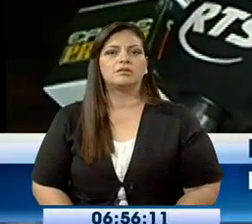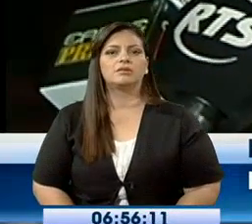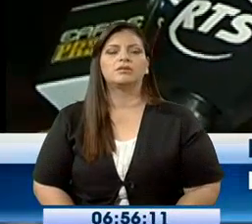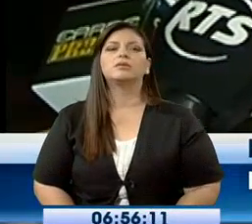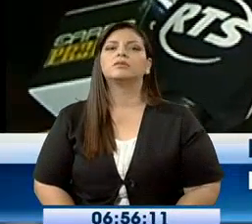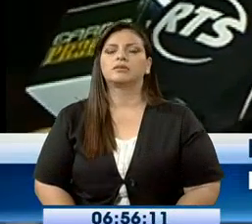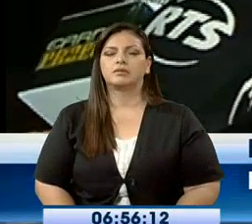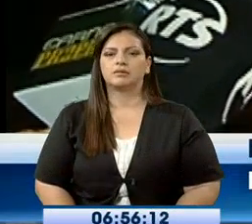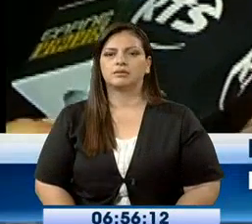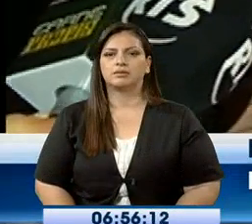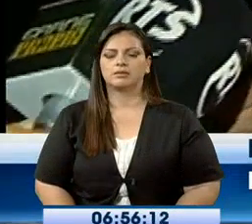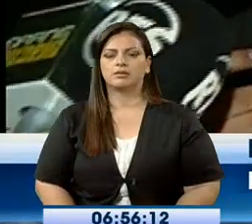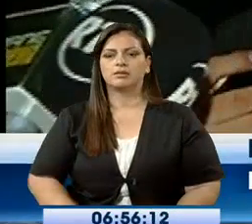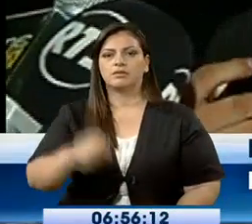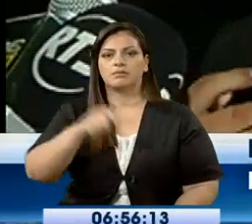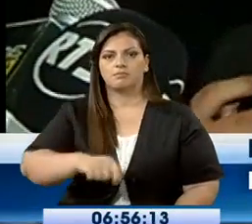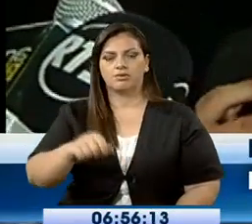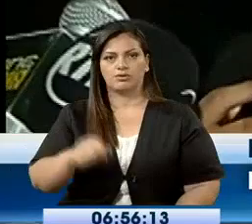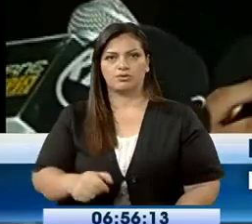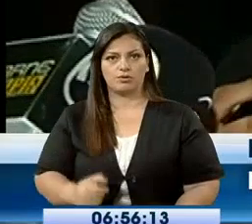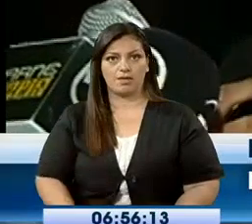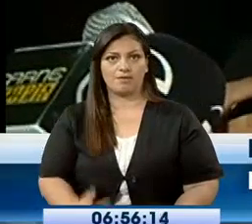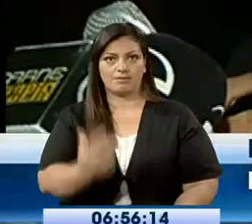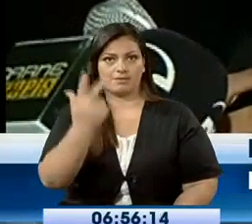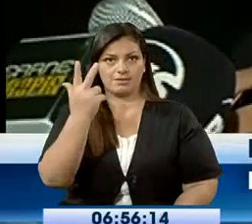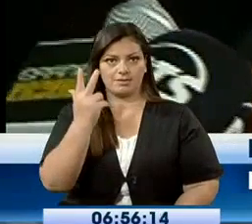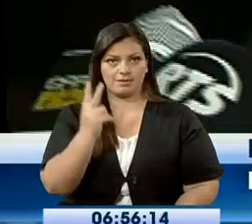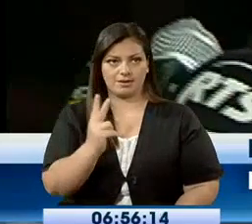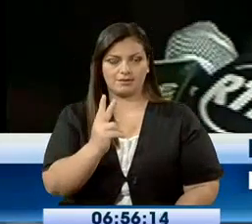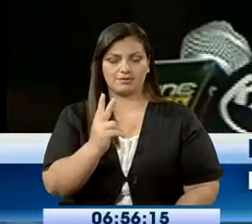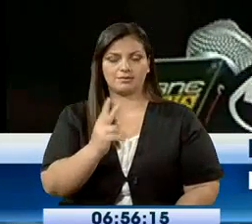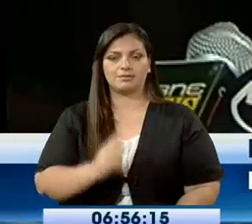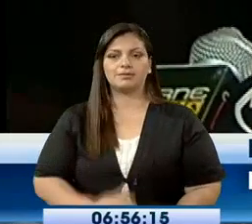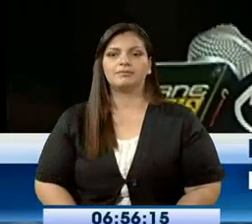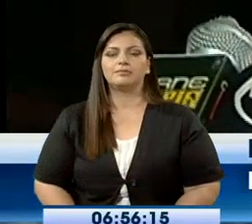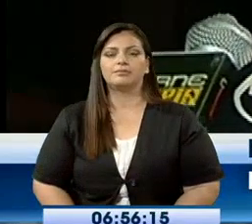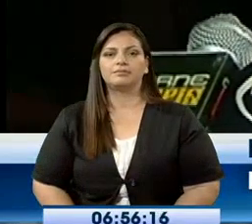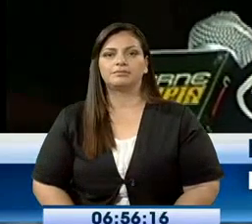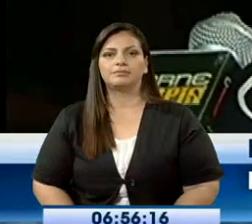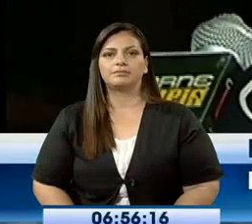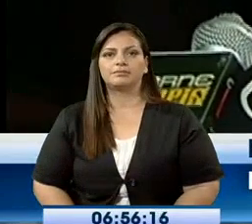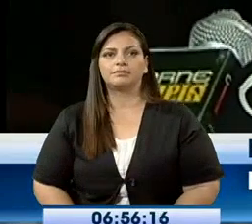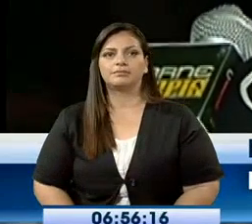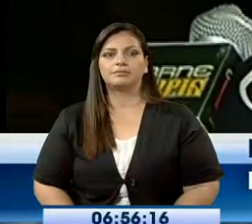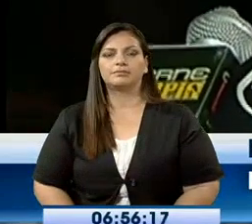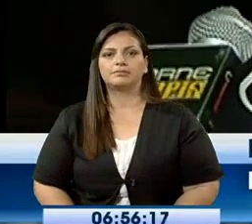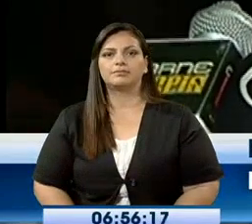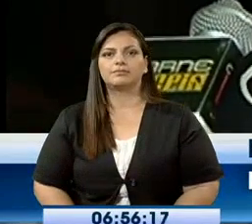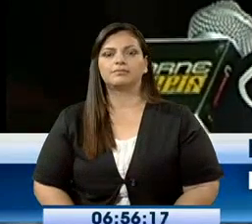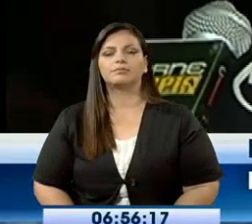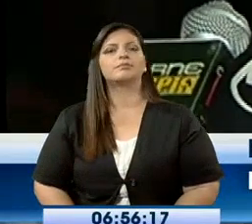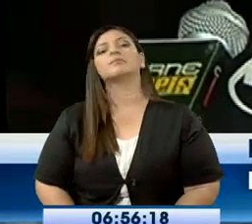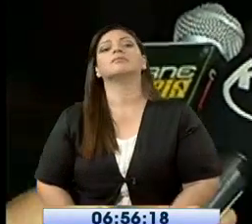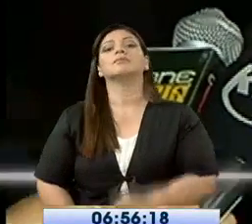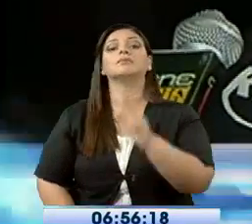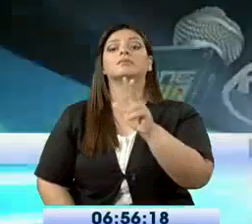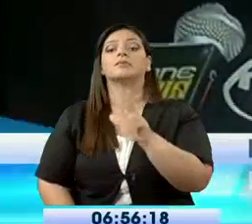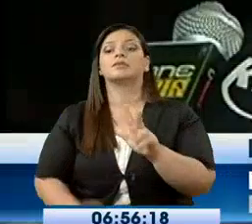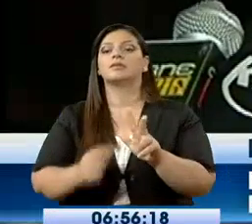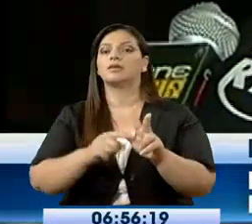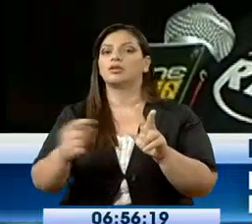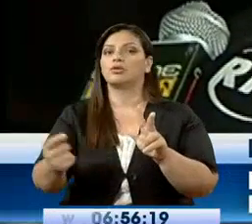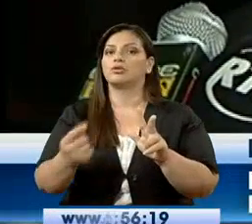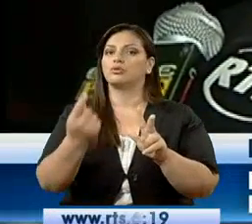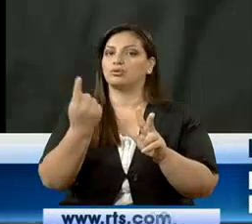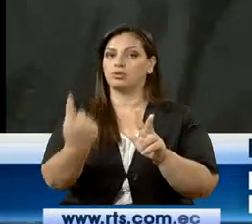3 personas, 2 personas que agreden brutalmente al ciudadano que lamentablemente, pues, aparentemente producto de los